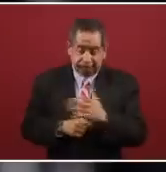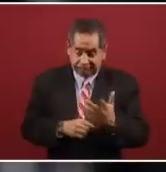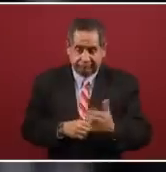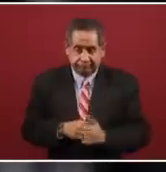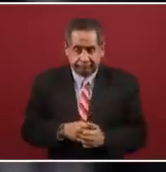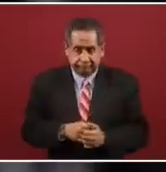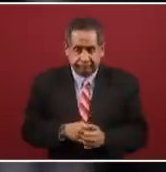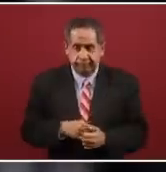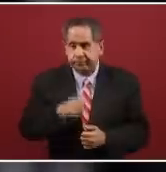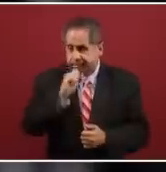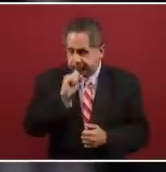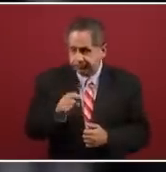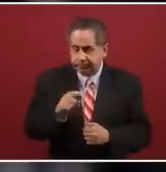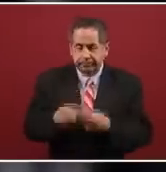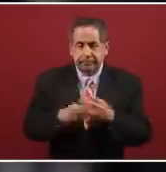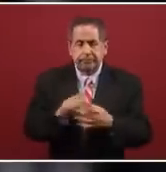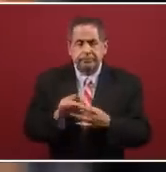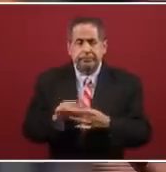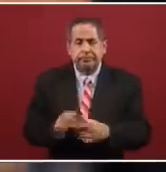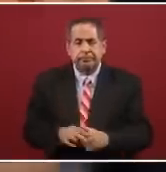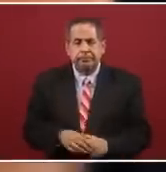Y al mismo tiempo